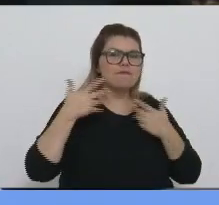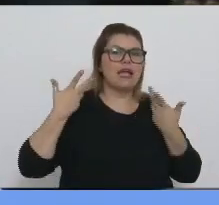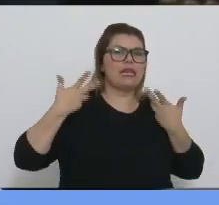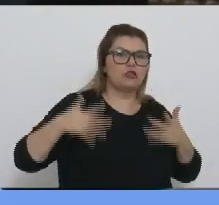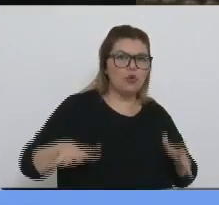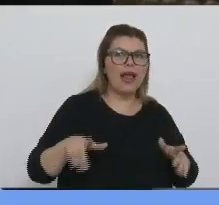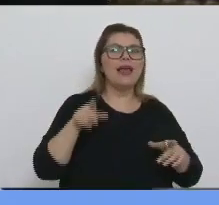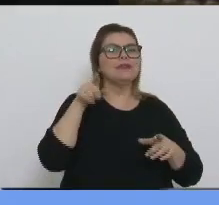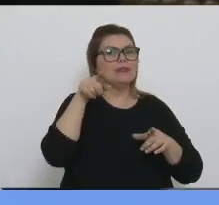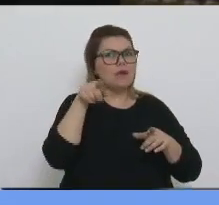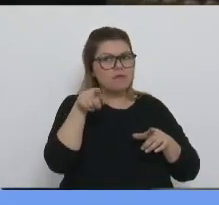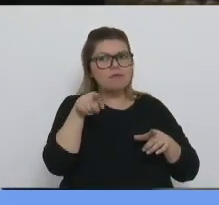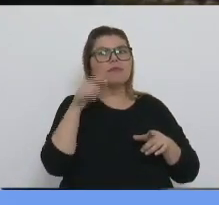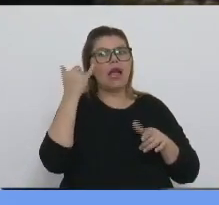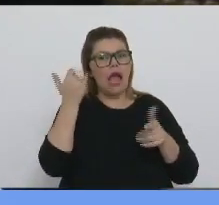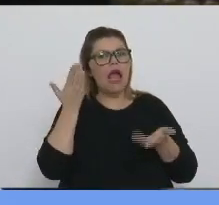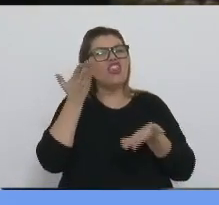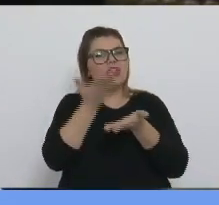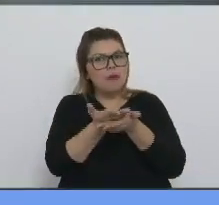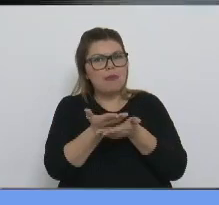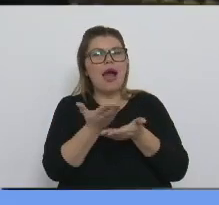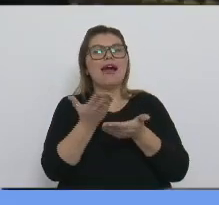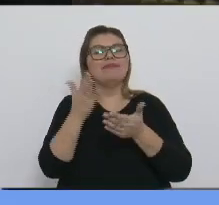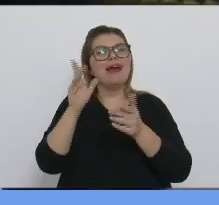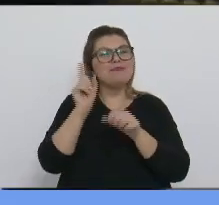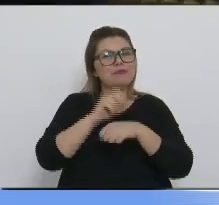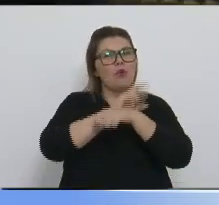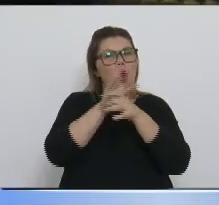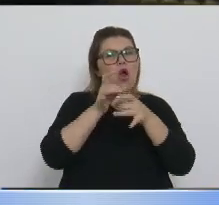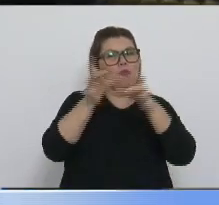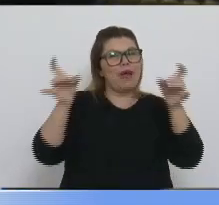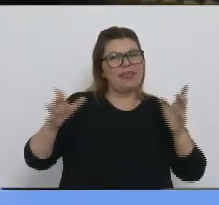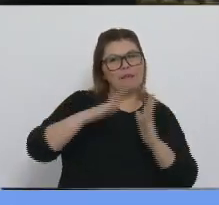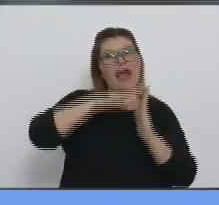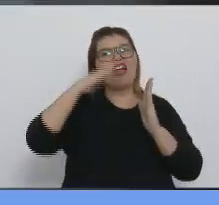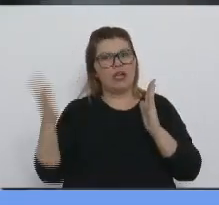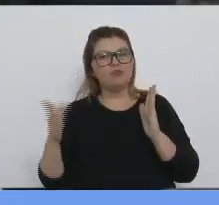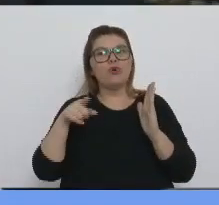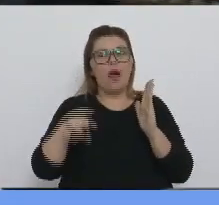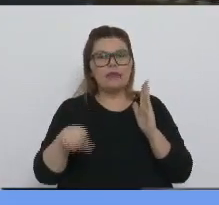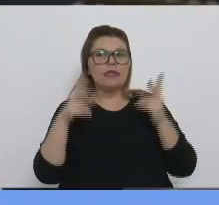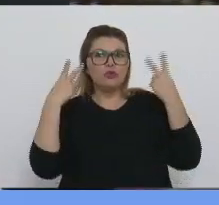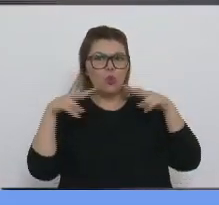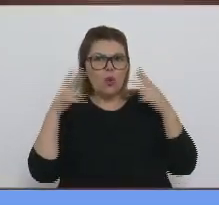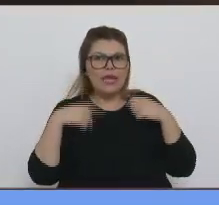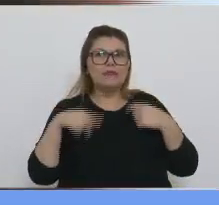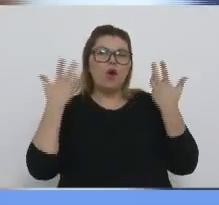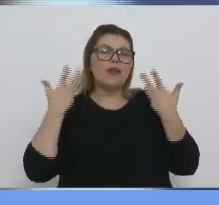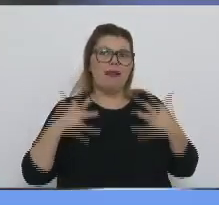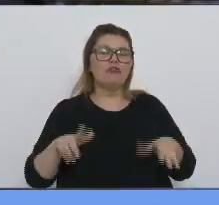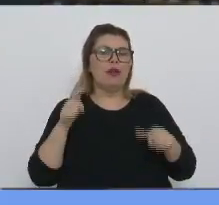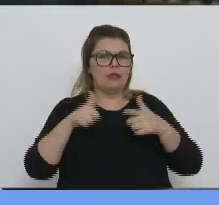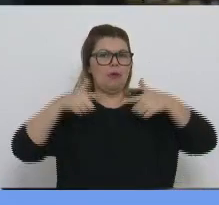cada vez es más creciente fundamentalmente después de la pandemia de este tipo de turismo que podemos vivir en estos lugares